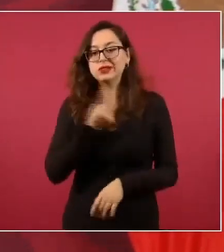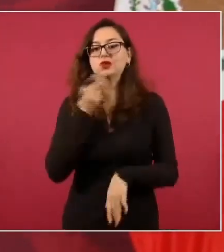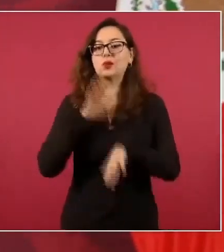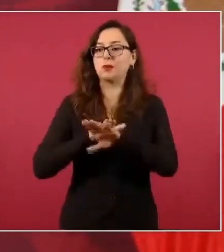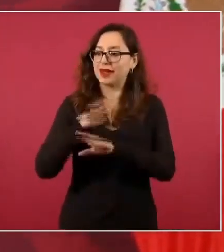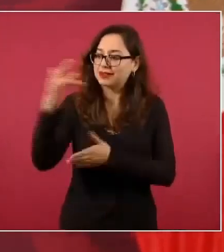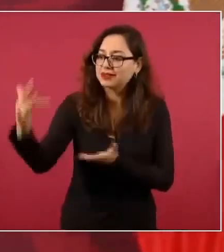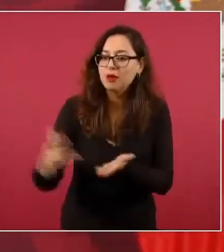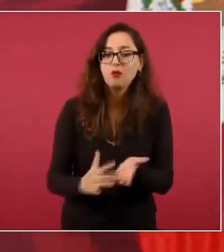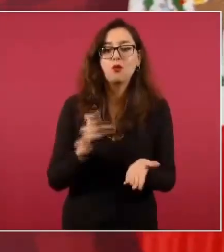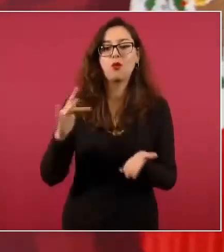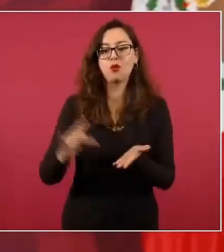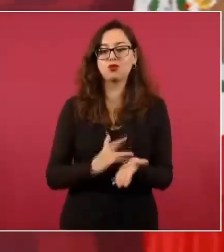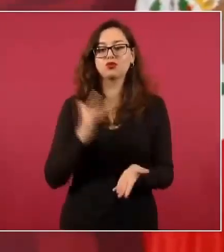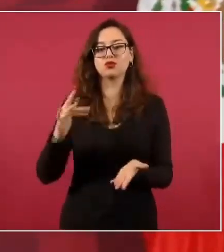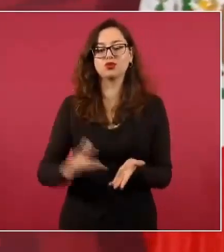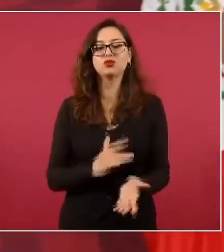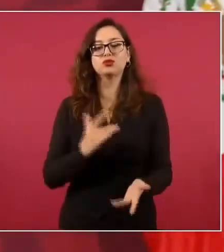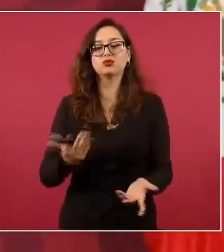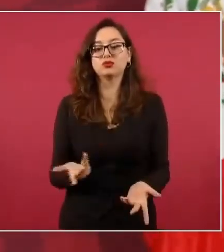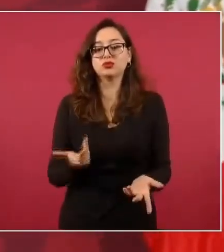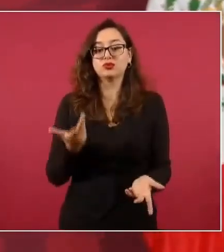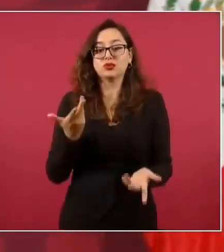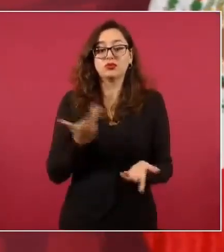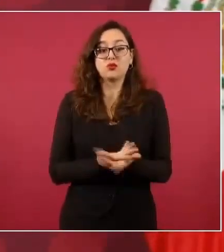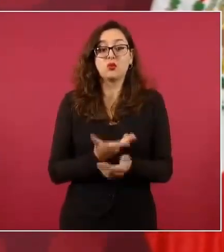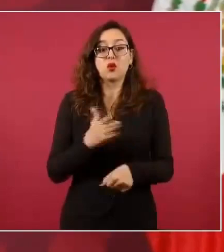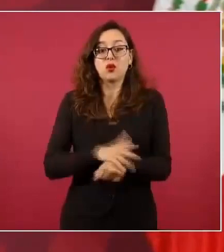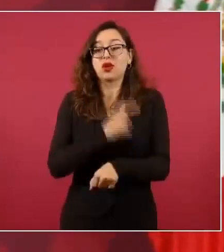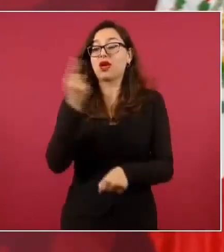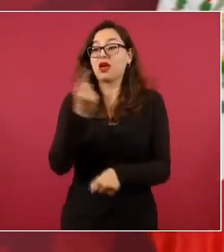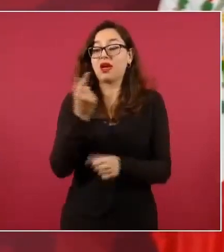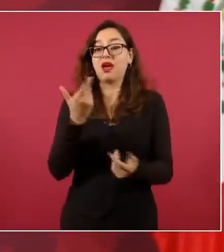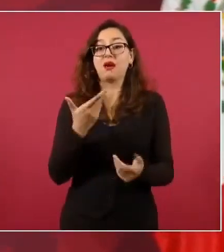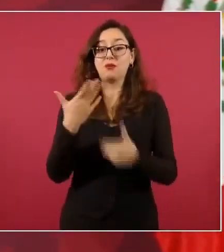la reforma electoral, la cúpula,